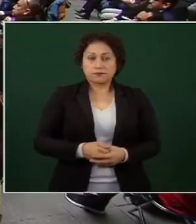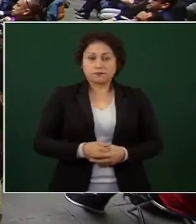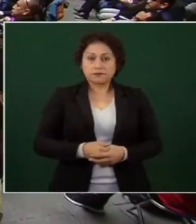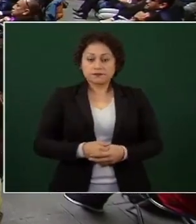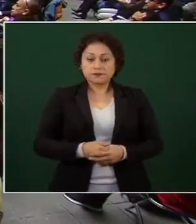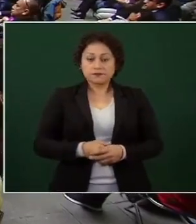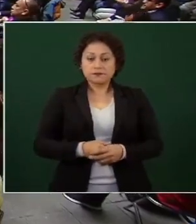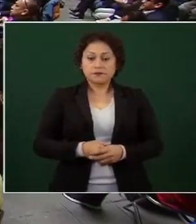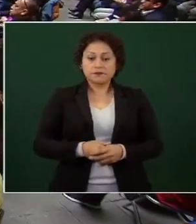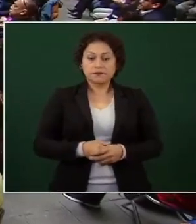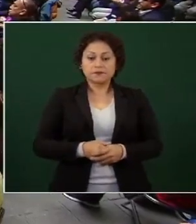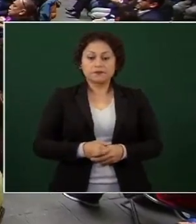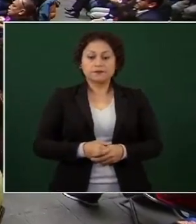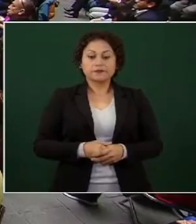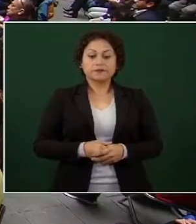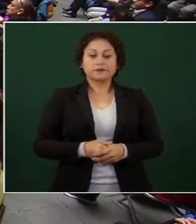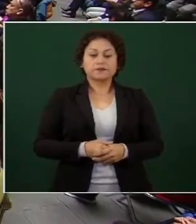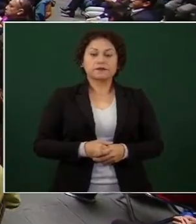y